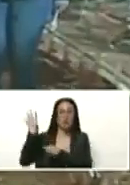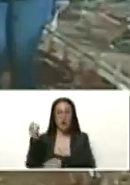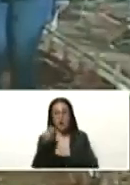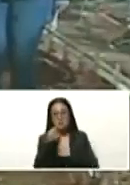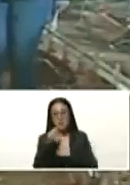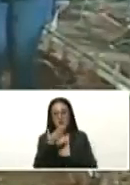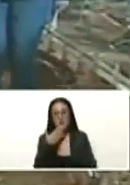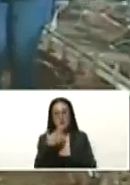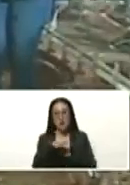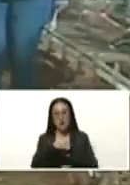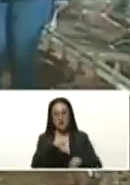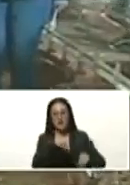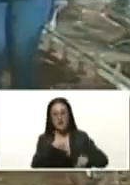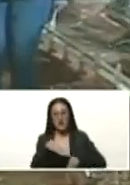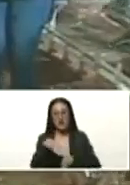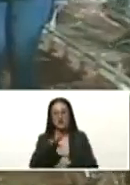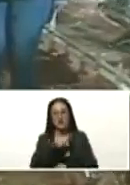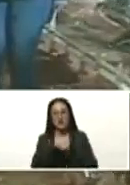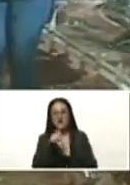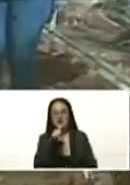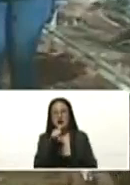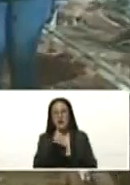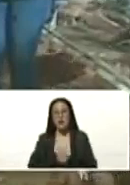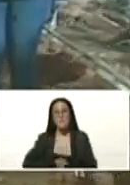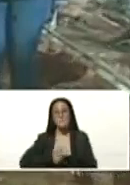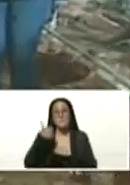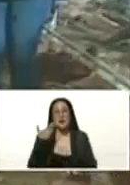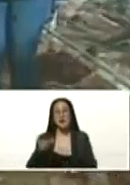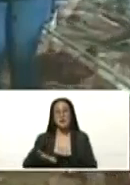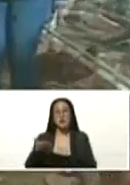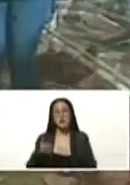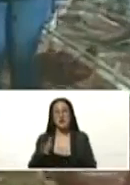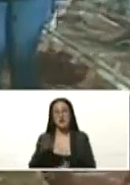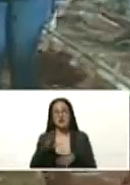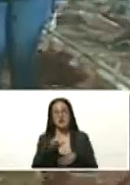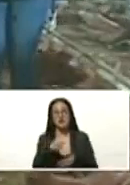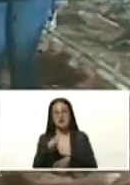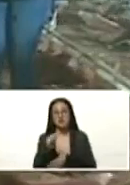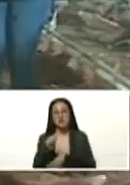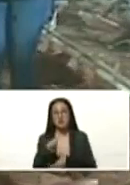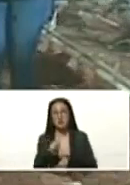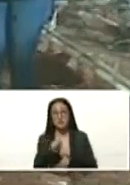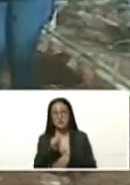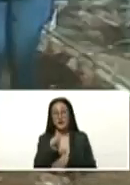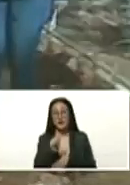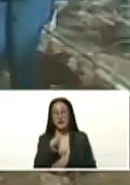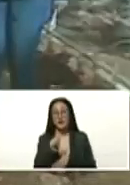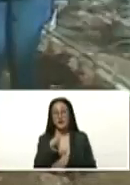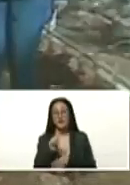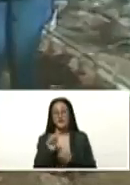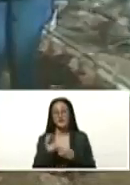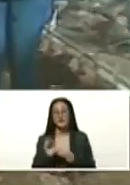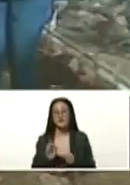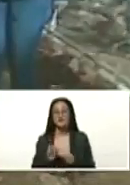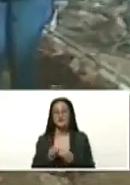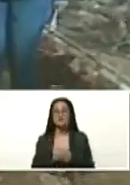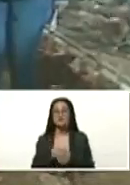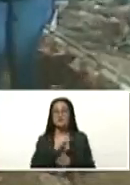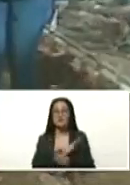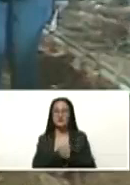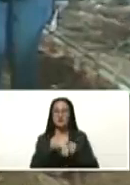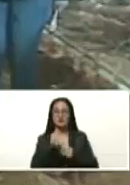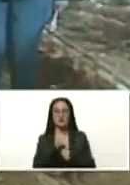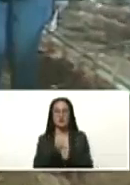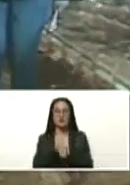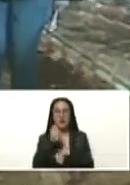las mejores tierras, tenemos la reserva de aguas más importante de Sudamérica y algo más aún, tenemos la fuerza laboral,